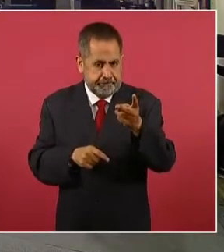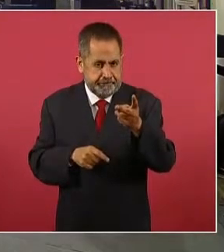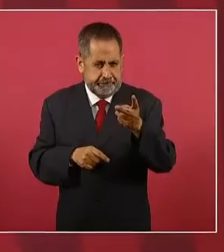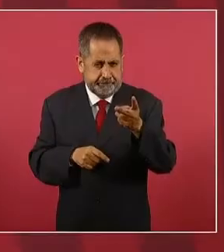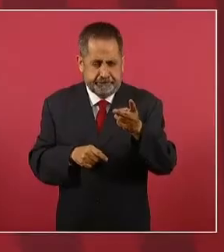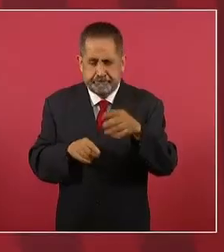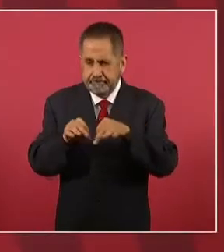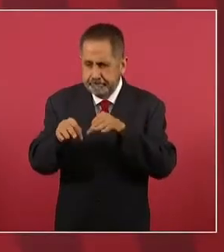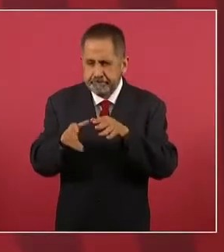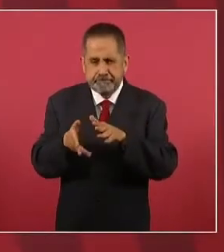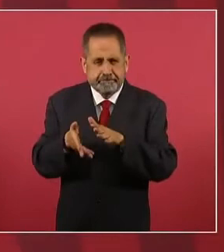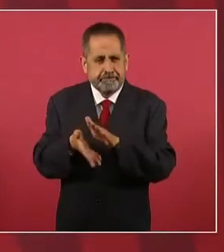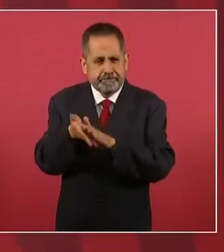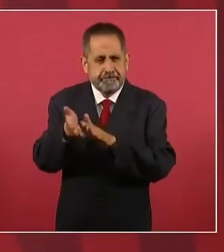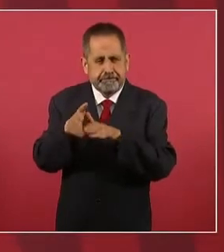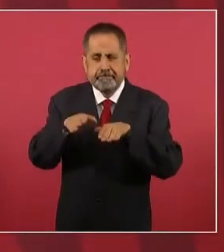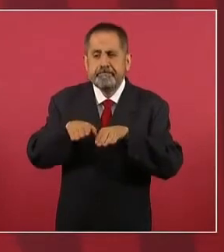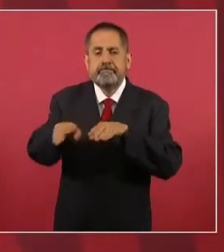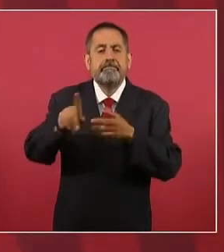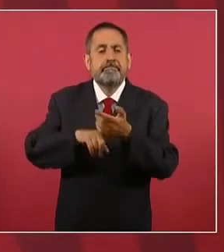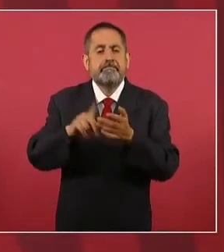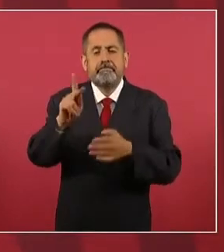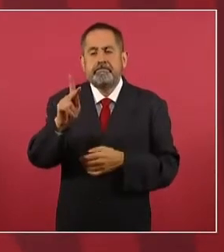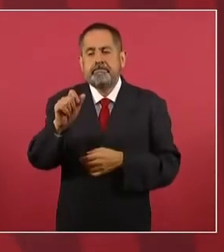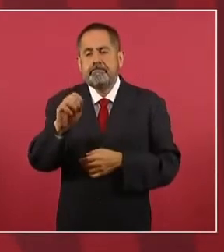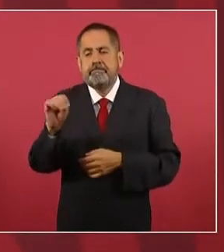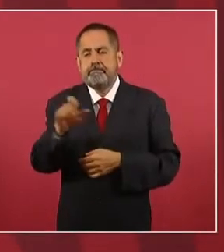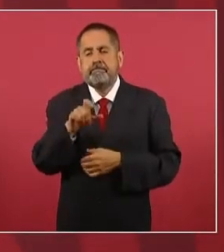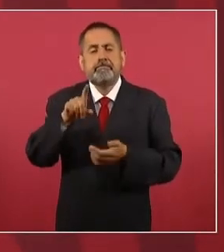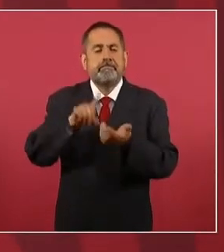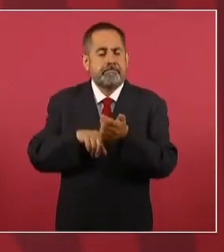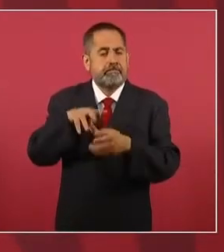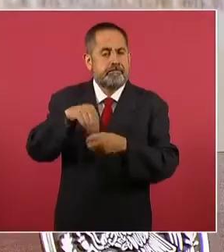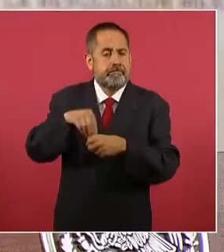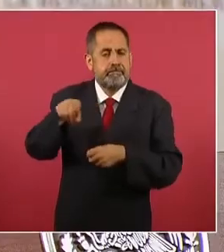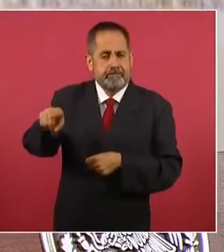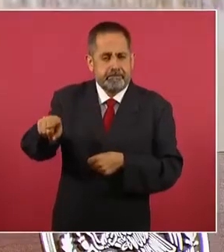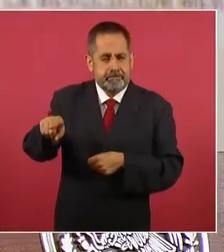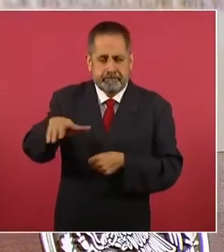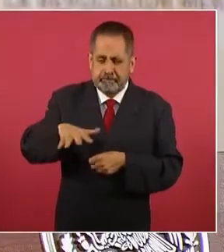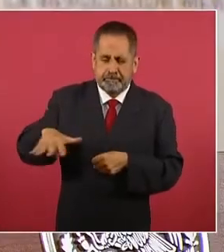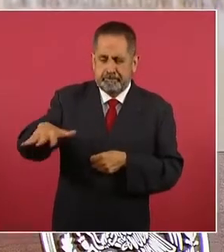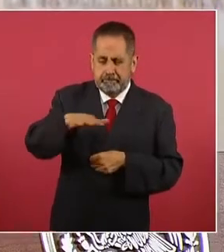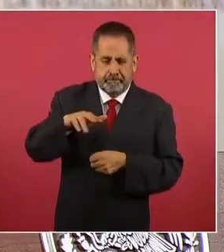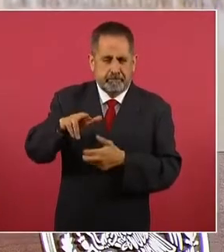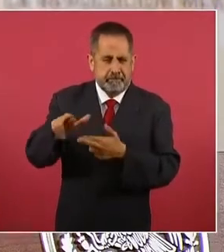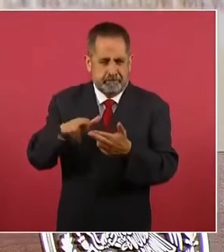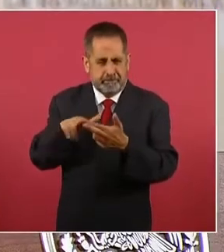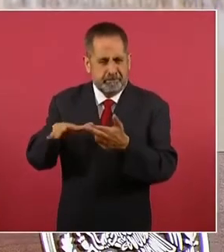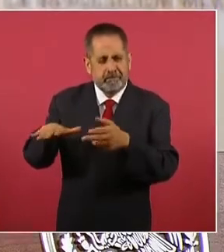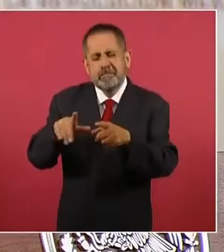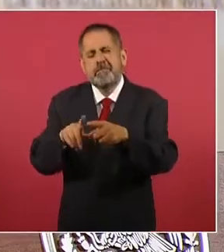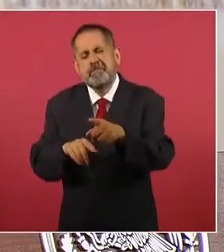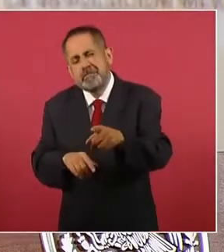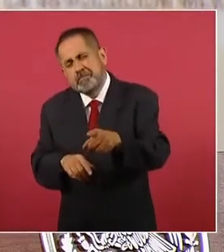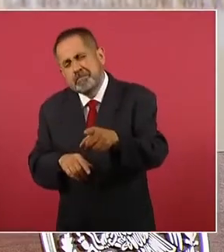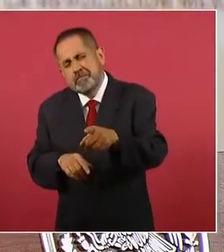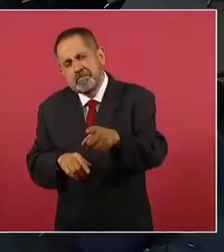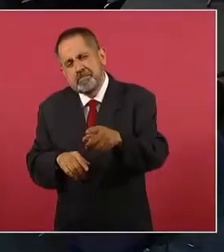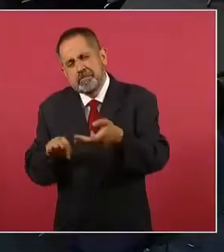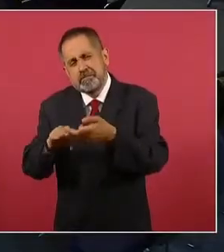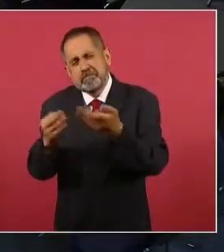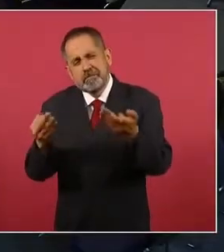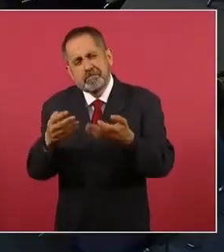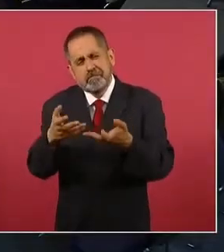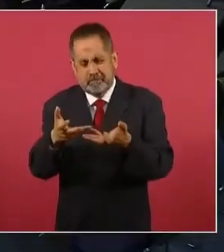los trabajos que está haciendo Pemex en esta región, es como Tierra